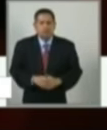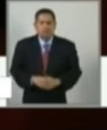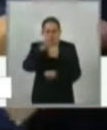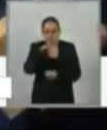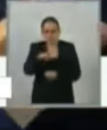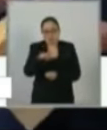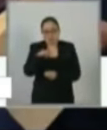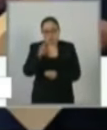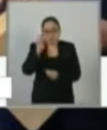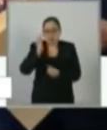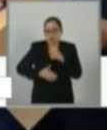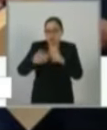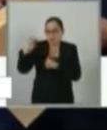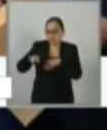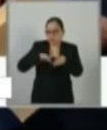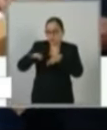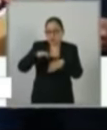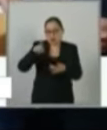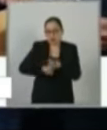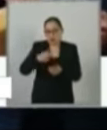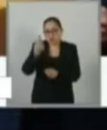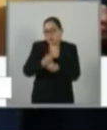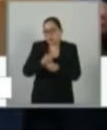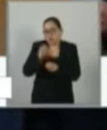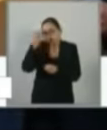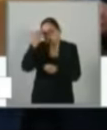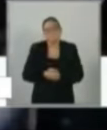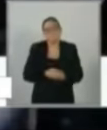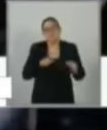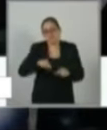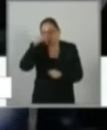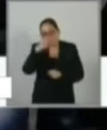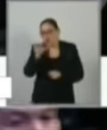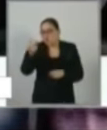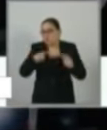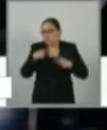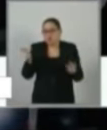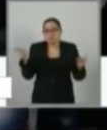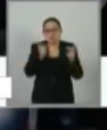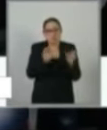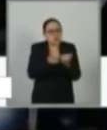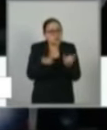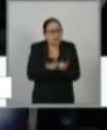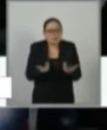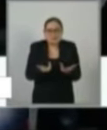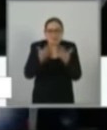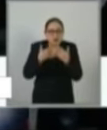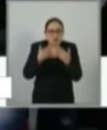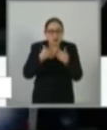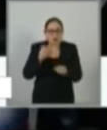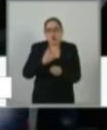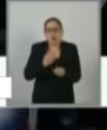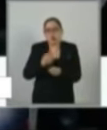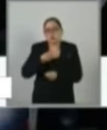usted equivocado y en eso no cuente con mi apoyo. Yo pienso que ya se hace necesario que la fidelidad, la cercanía